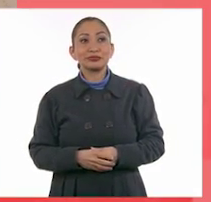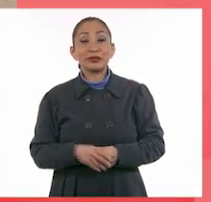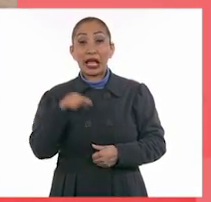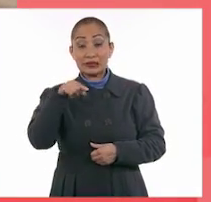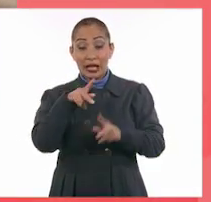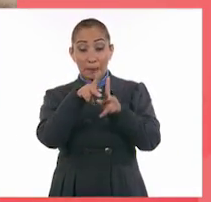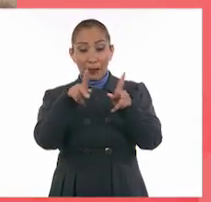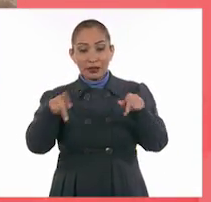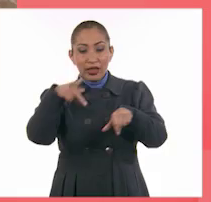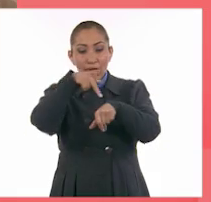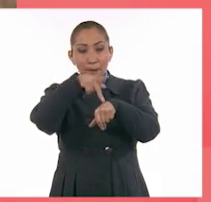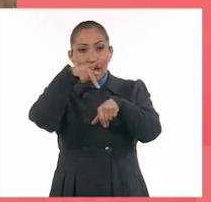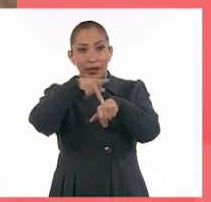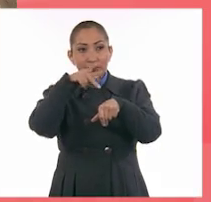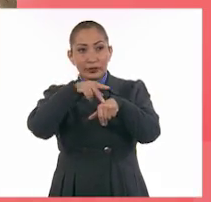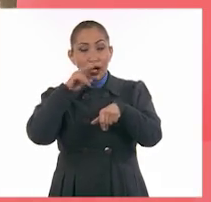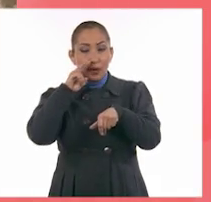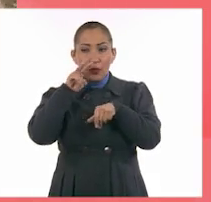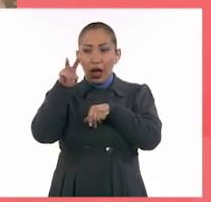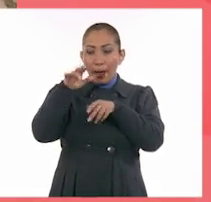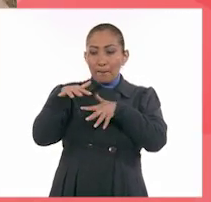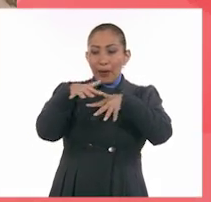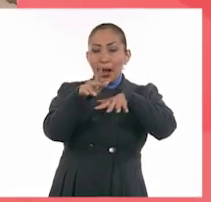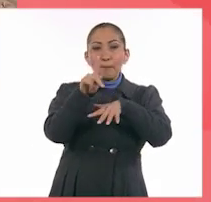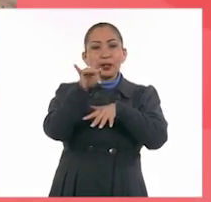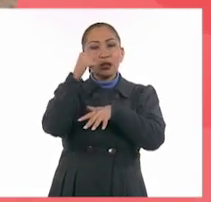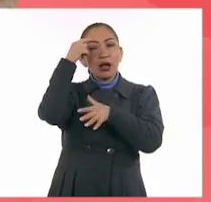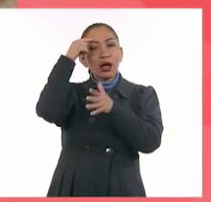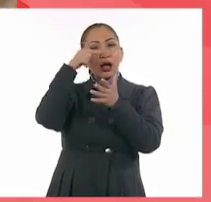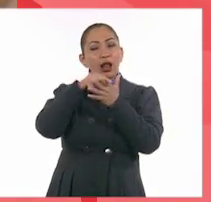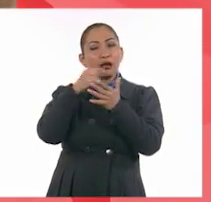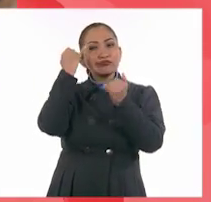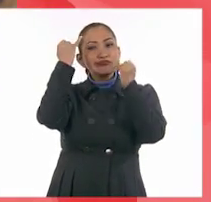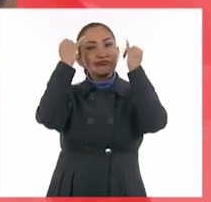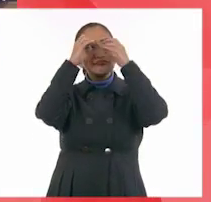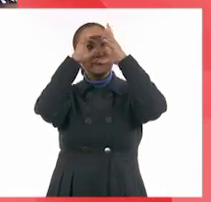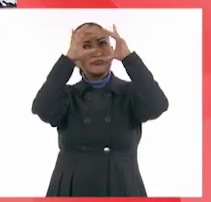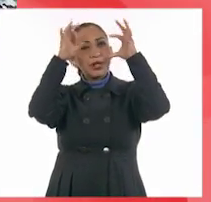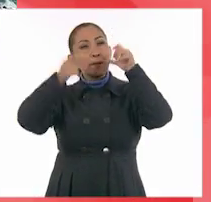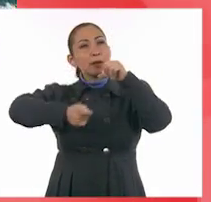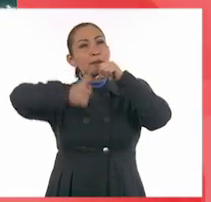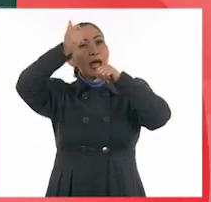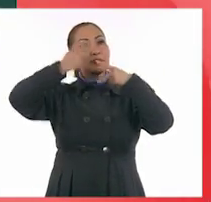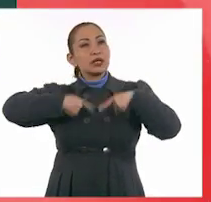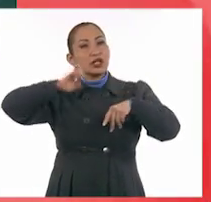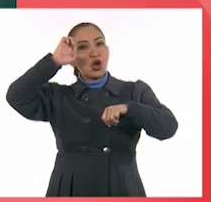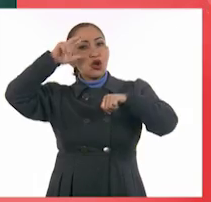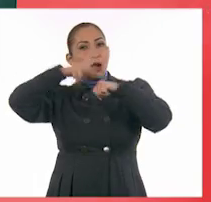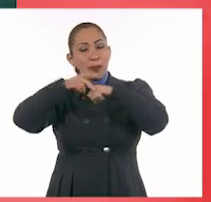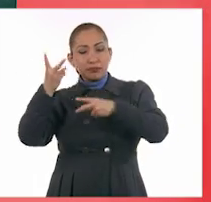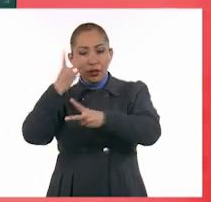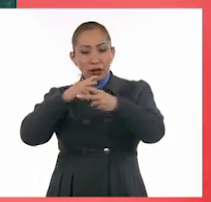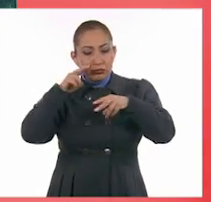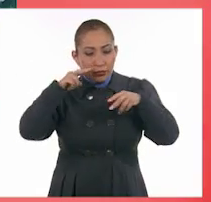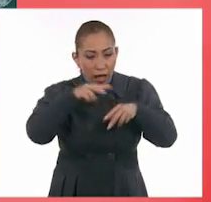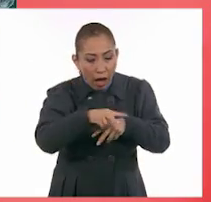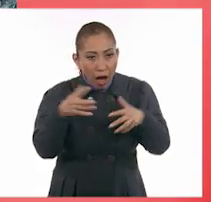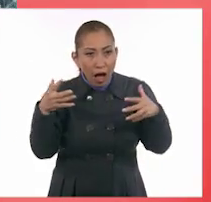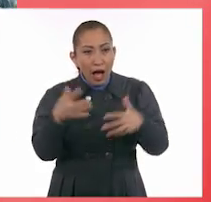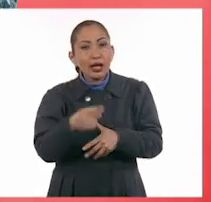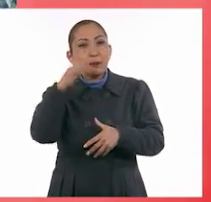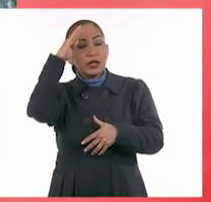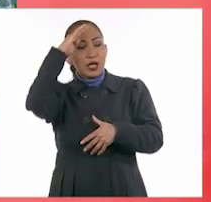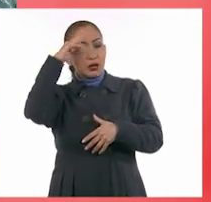Estas playas de piedra que miran hacia el Pacífico hacen pensar en la imaginación de los primeros europeos que las pisaron,